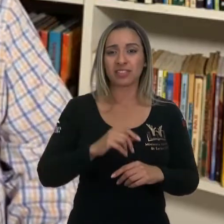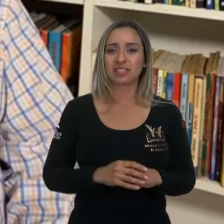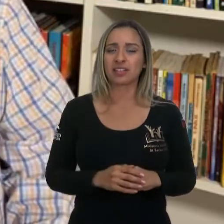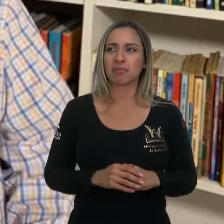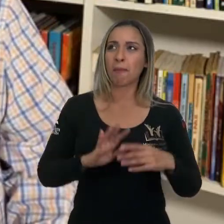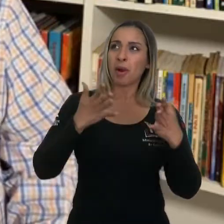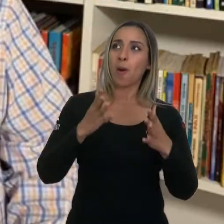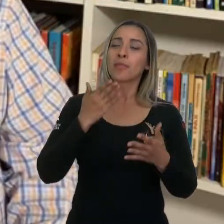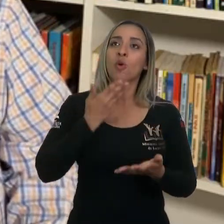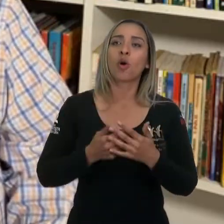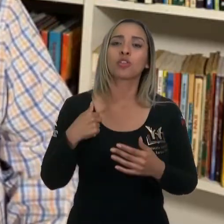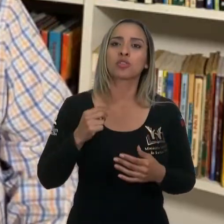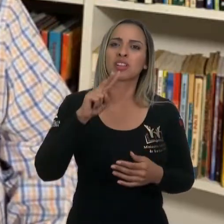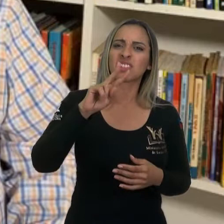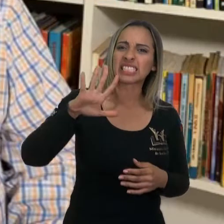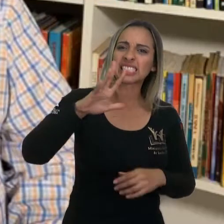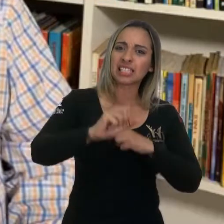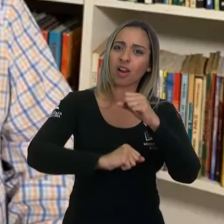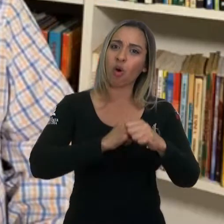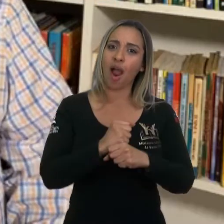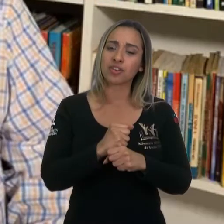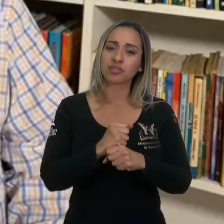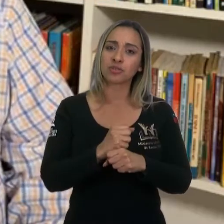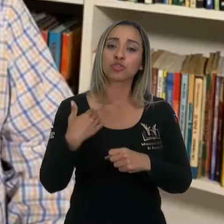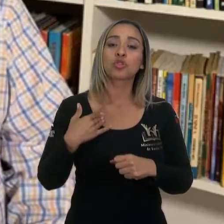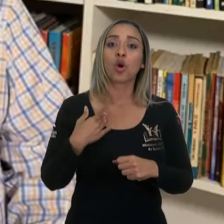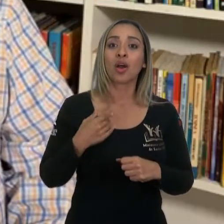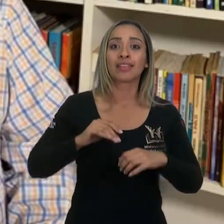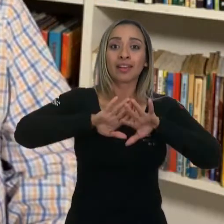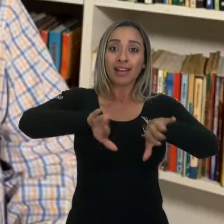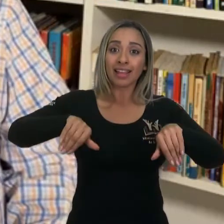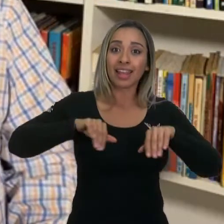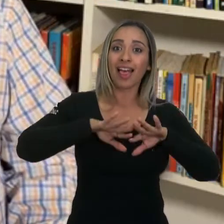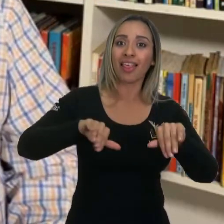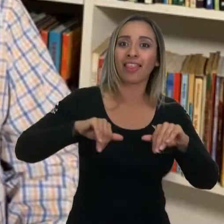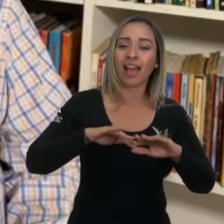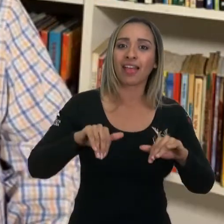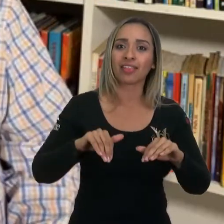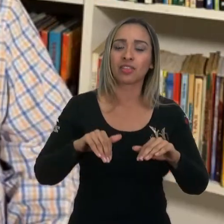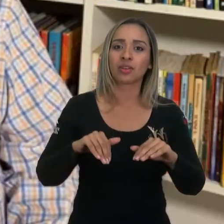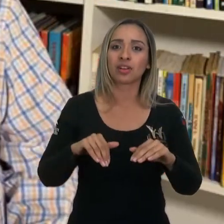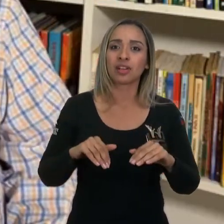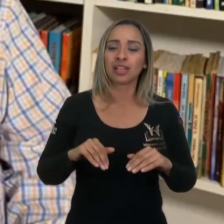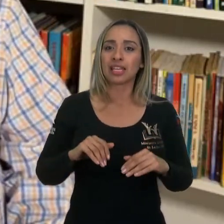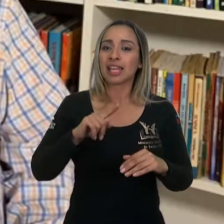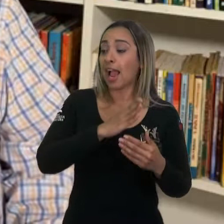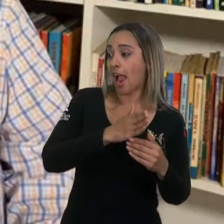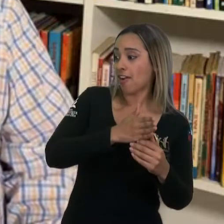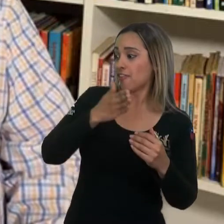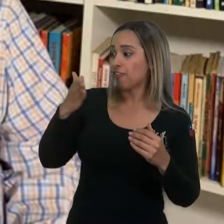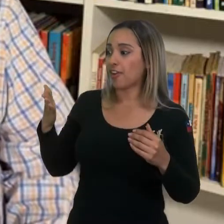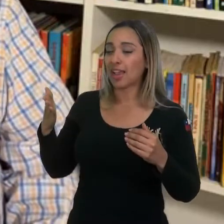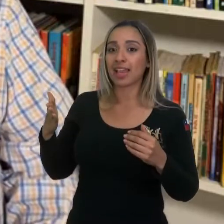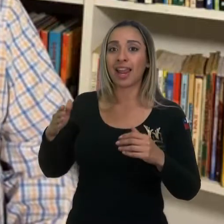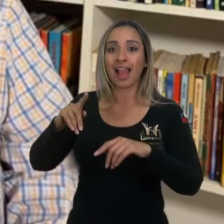25 años de edad. Me estaba ahogando en el mar. Allá en la playa estaba mi esposa, embarazada, esperando